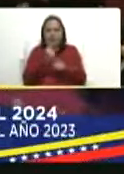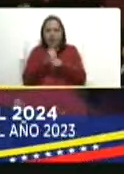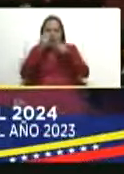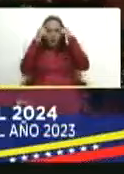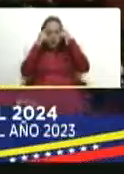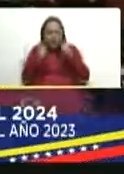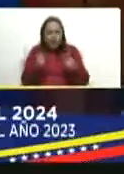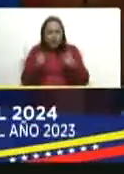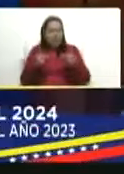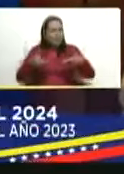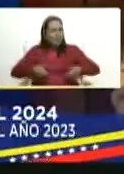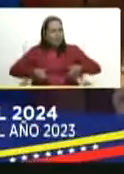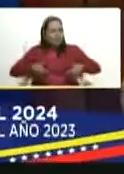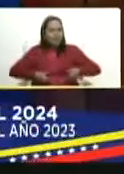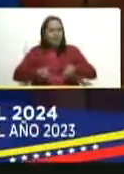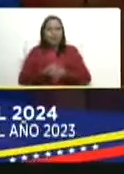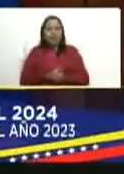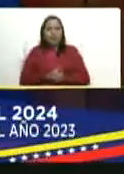profesional,